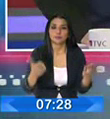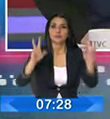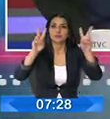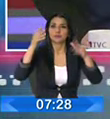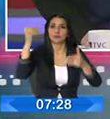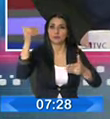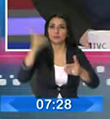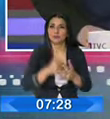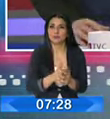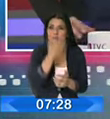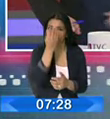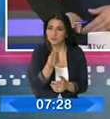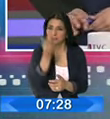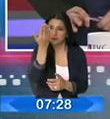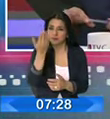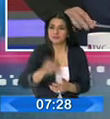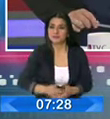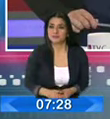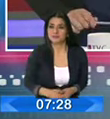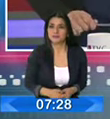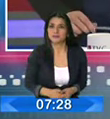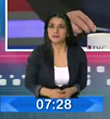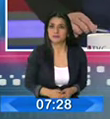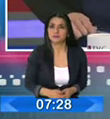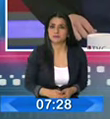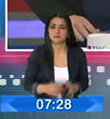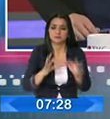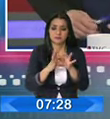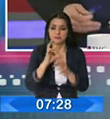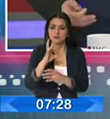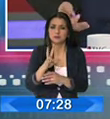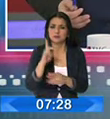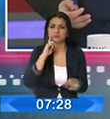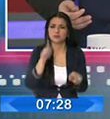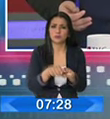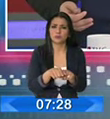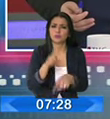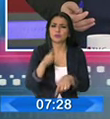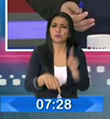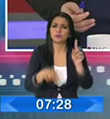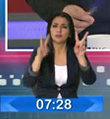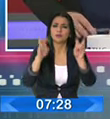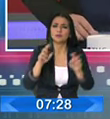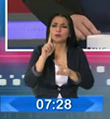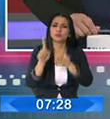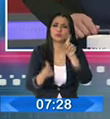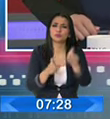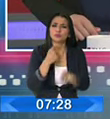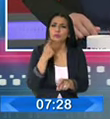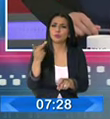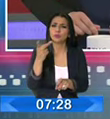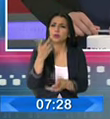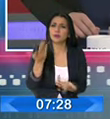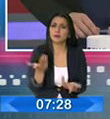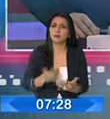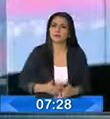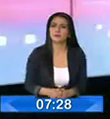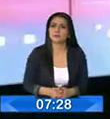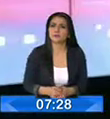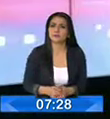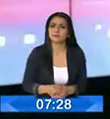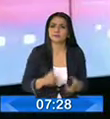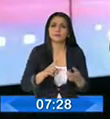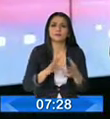Comercio. Andrés, ¿cómo estás? Muy buenos días. ¿Por qué Alianza País no logra un consenso sobre el tema de la consulta popular? Merito, amigos,